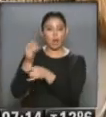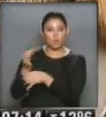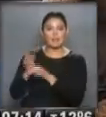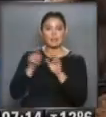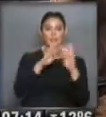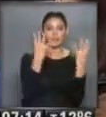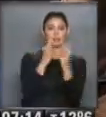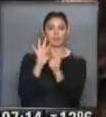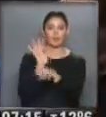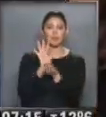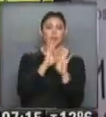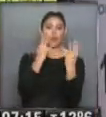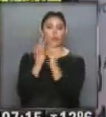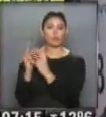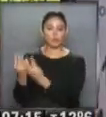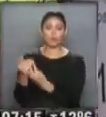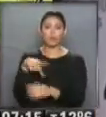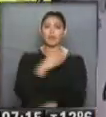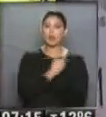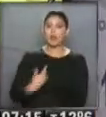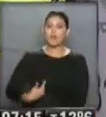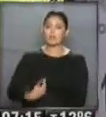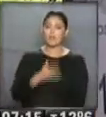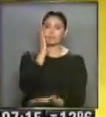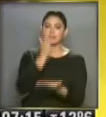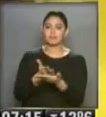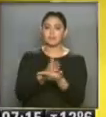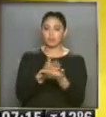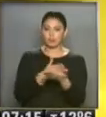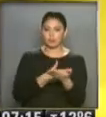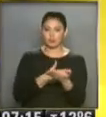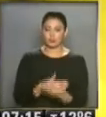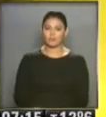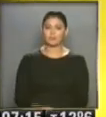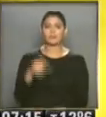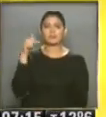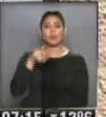por este ajuste dispuesto por el gobierno de la Ciudad de Buenos Aires.